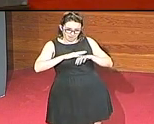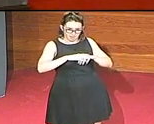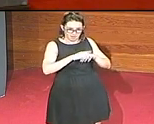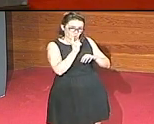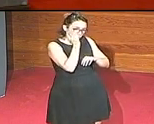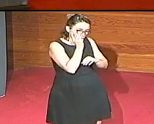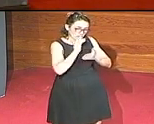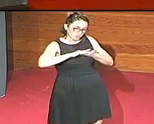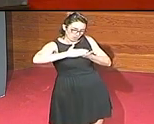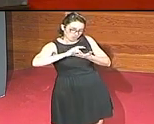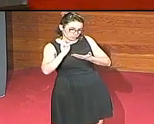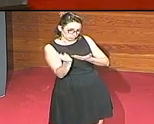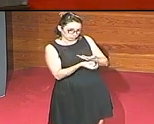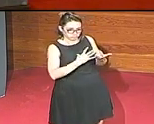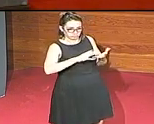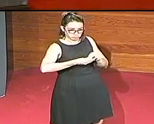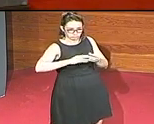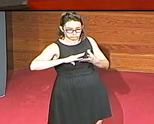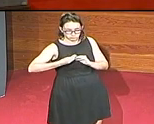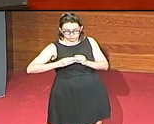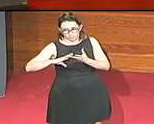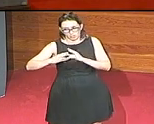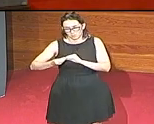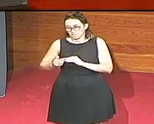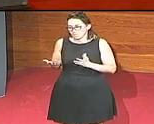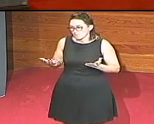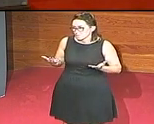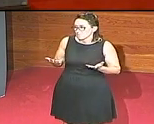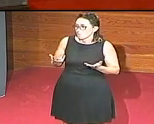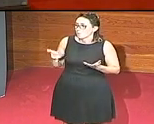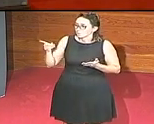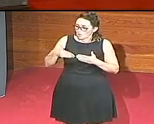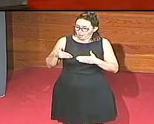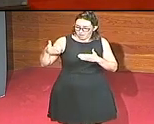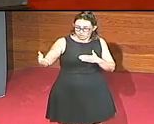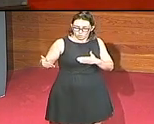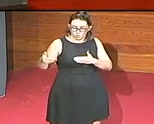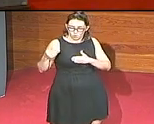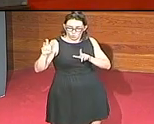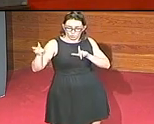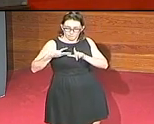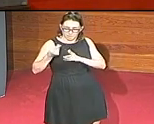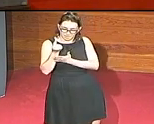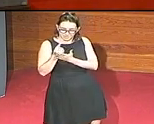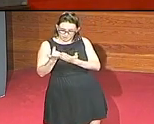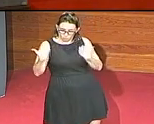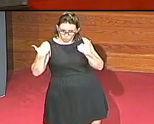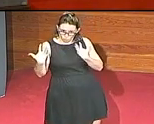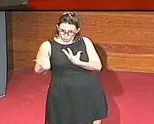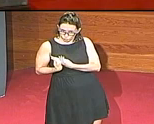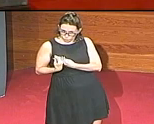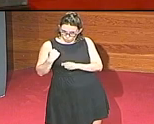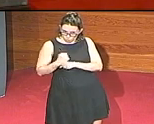las ilustraciones y infografías no trabajar nunca con el diseñador web tienes que